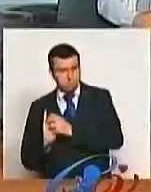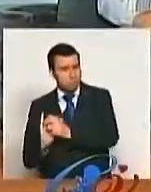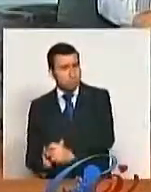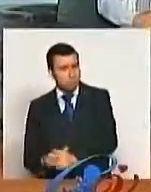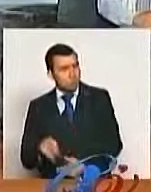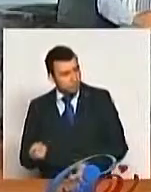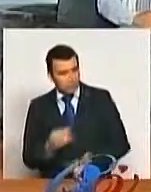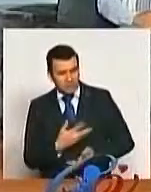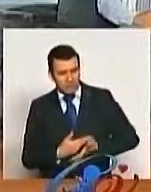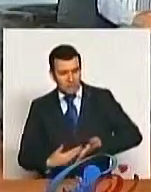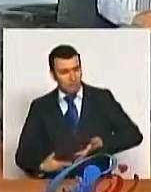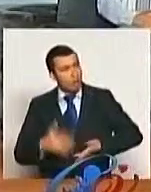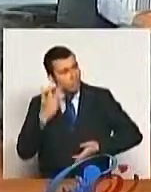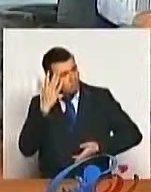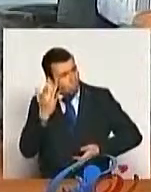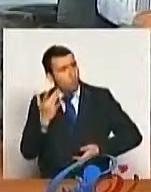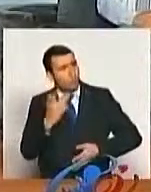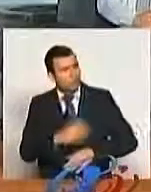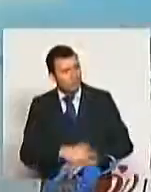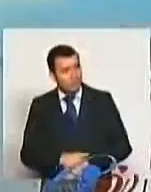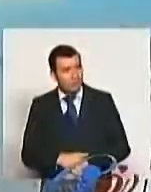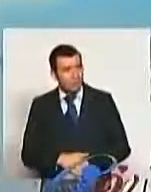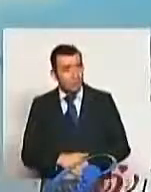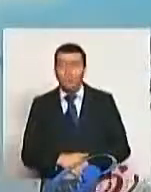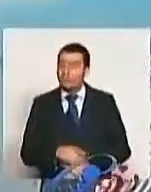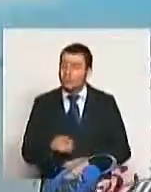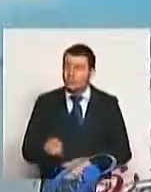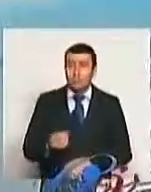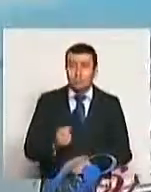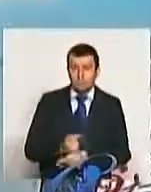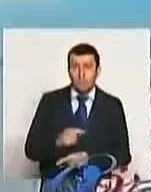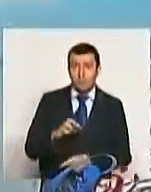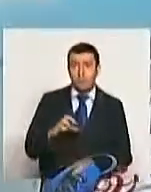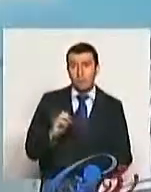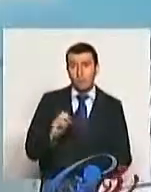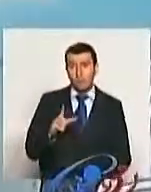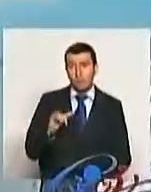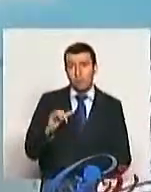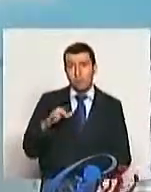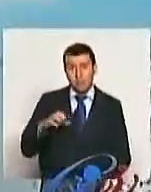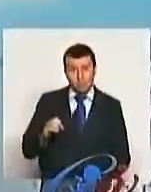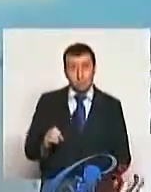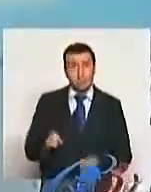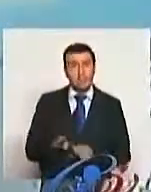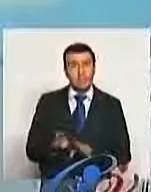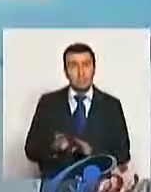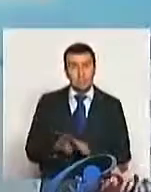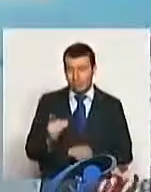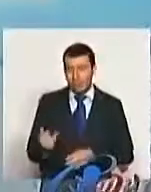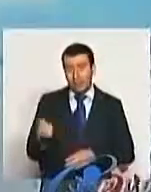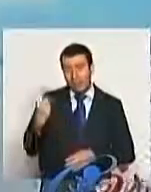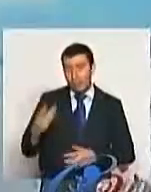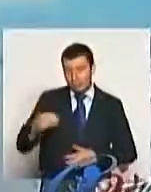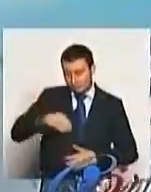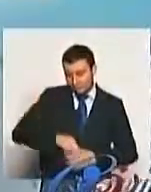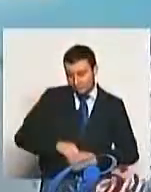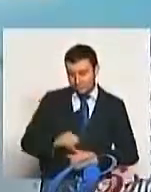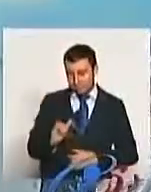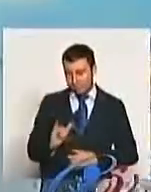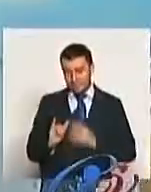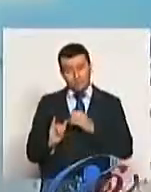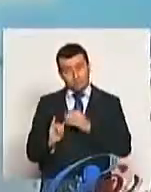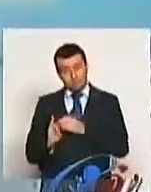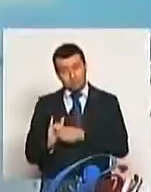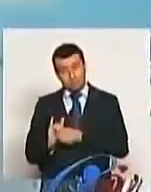flujo. Esto fue explicado por el pólipo, hizo como una reacción como un granuloma de cuerpo extraño, a veces son por los hilos